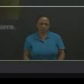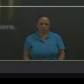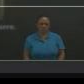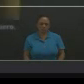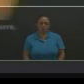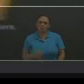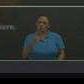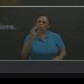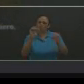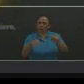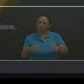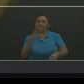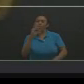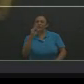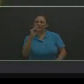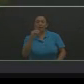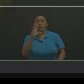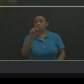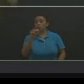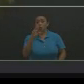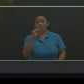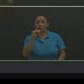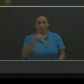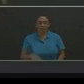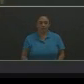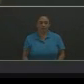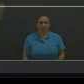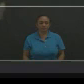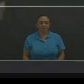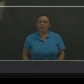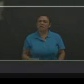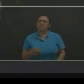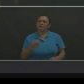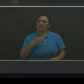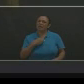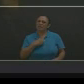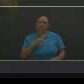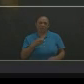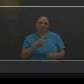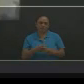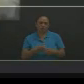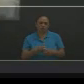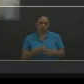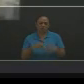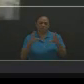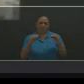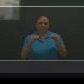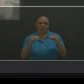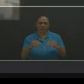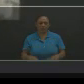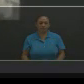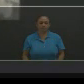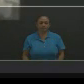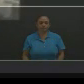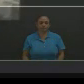Uno que pueda hablar y sepa lo que quiero. Ella quería por fuerza ese cuatillo peludo.